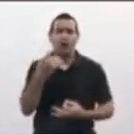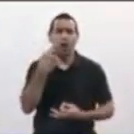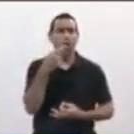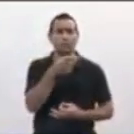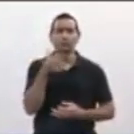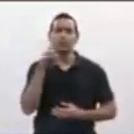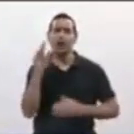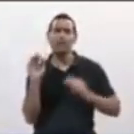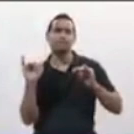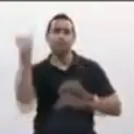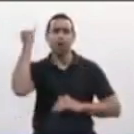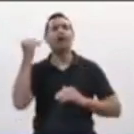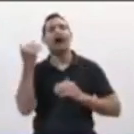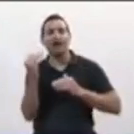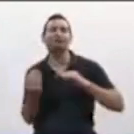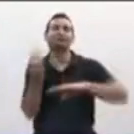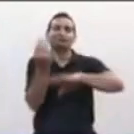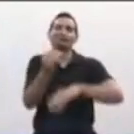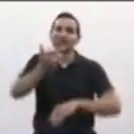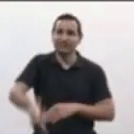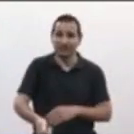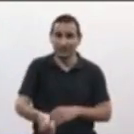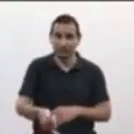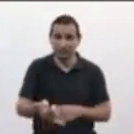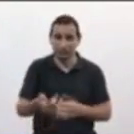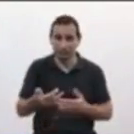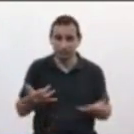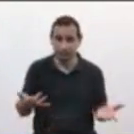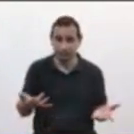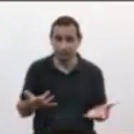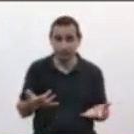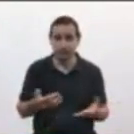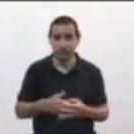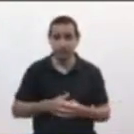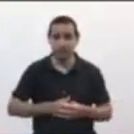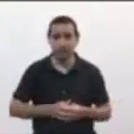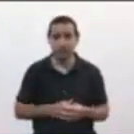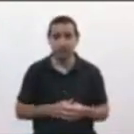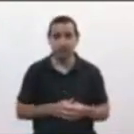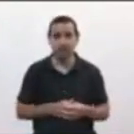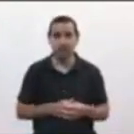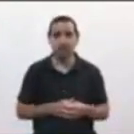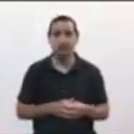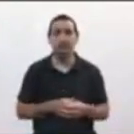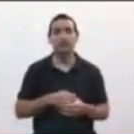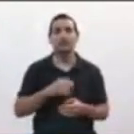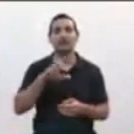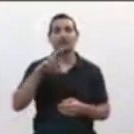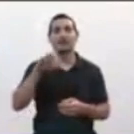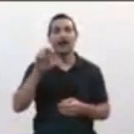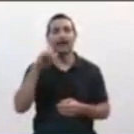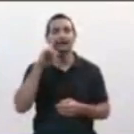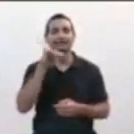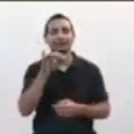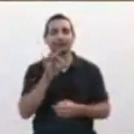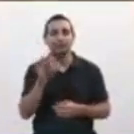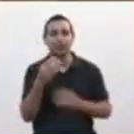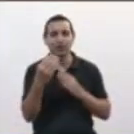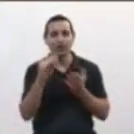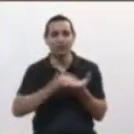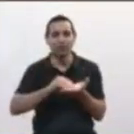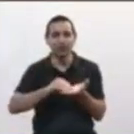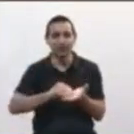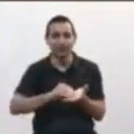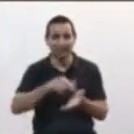que que el hombre para poder ocupar los lugares que siempre ocupa al hombre carla carrizo diputada de nuestro